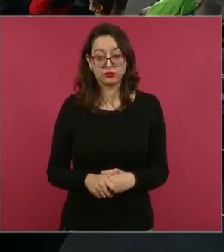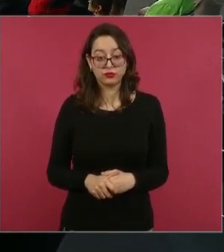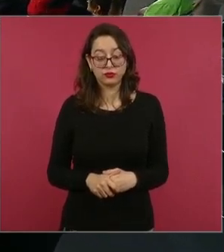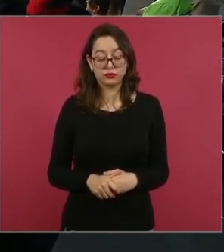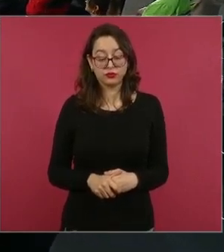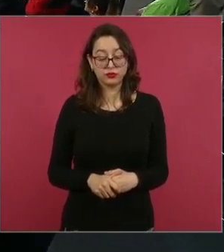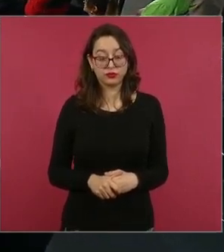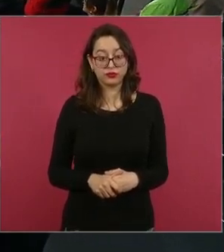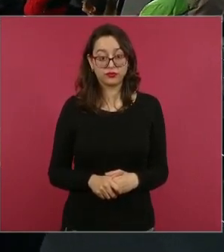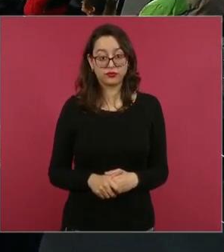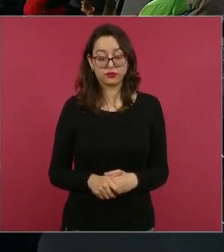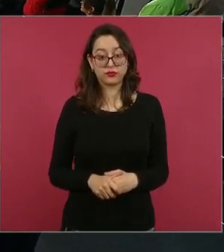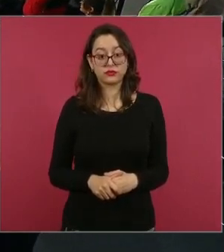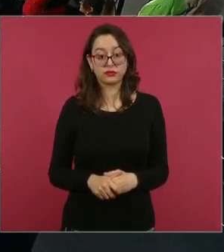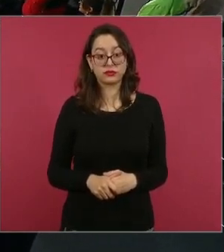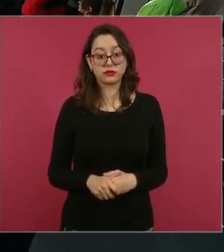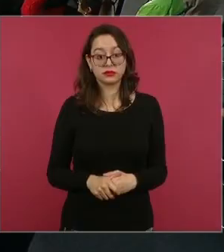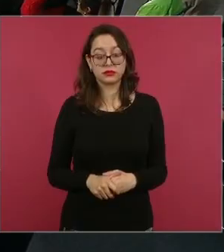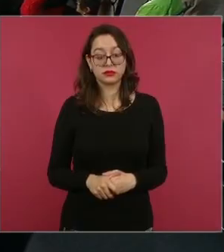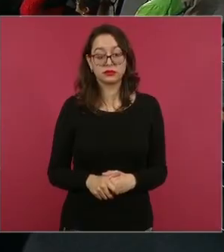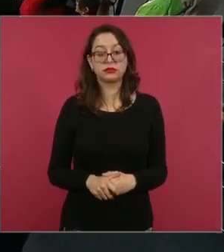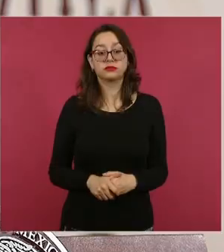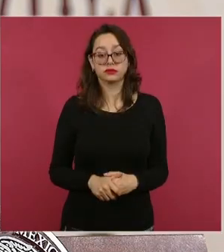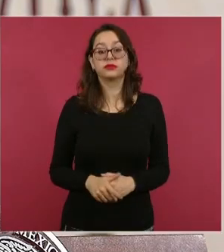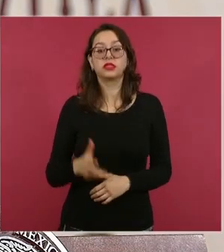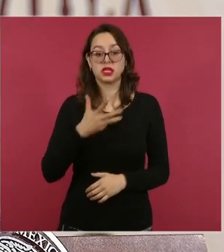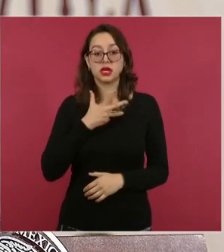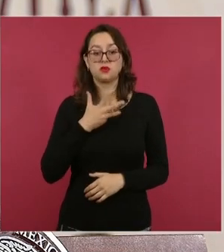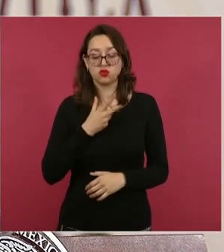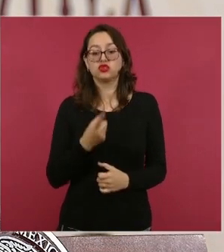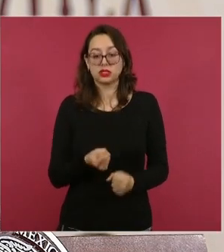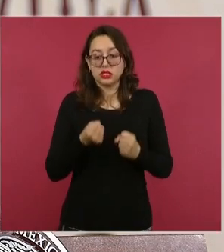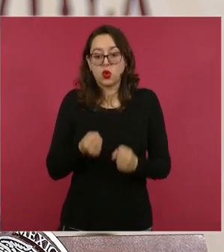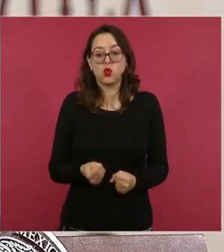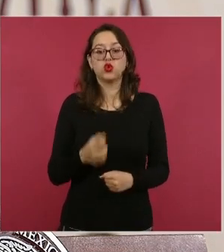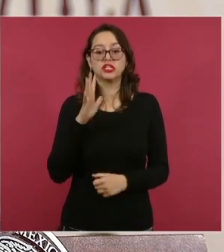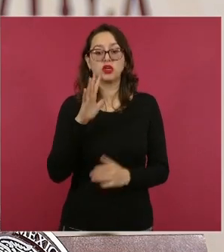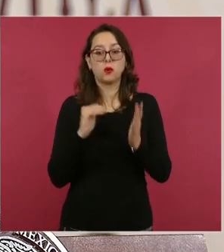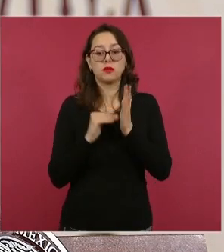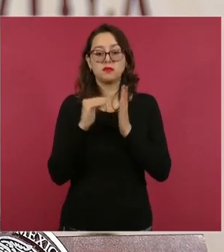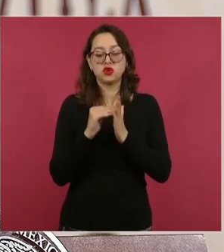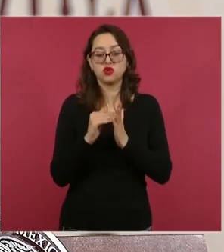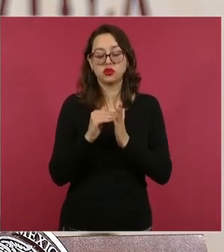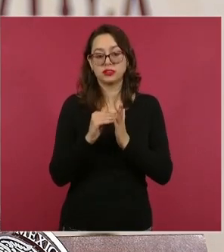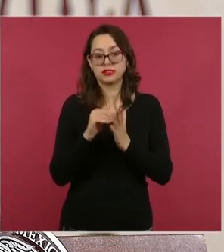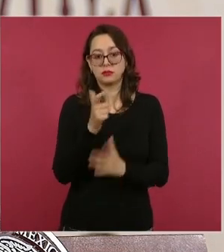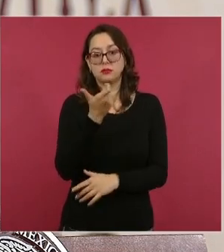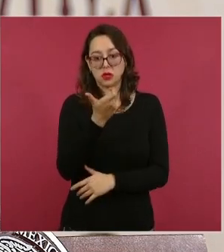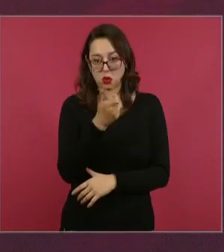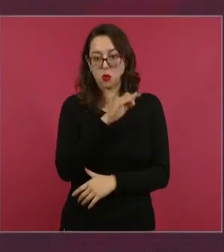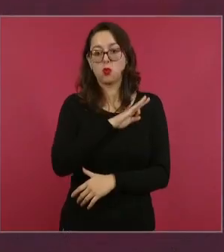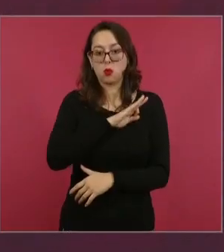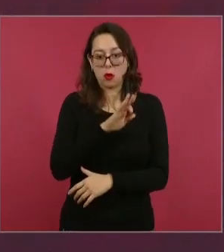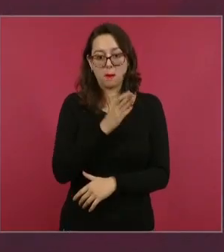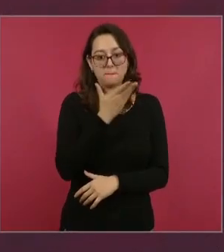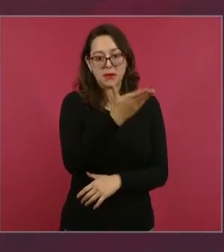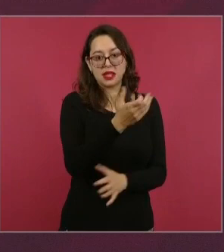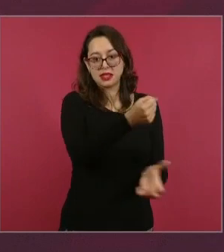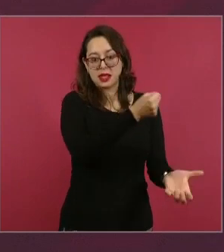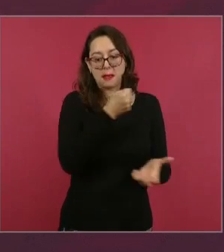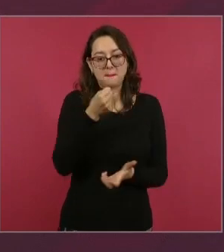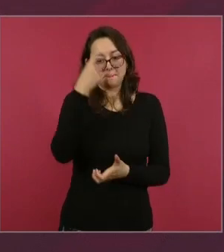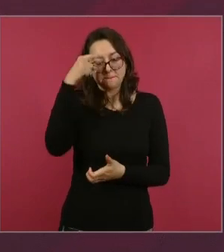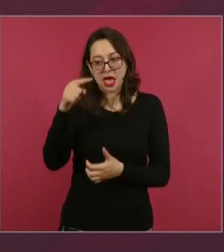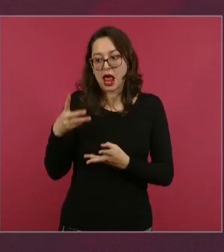seguros los seguros actualmente tenemos un seguro de 5000 millones de pesos eh que pueden ser utilizados para deducir gastos